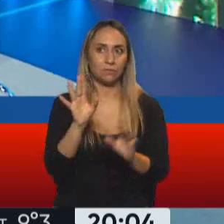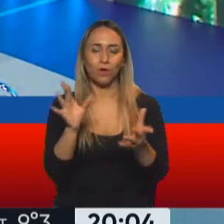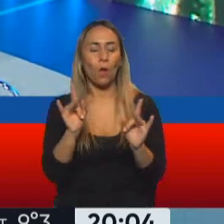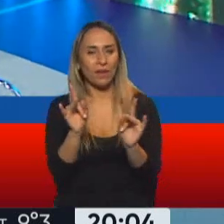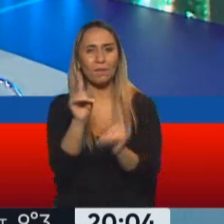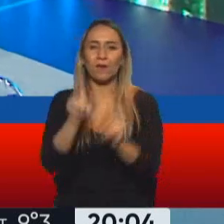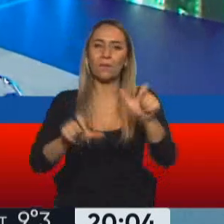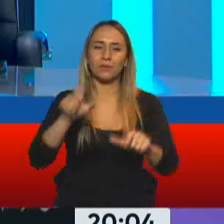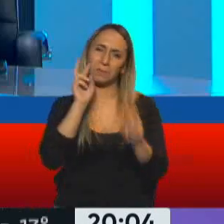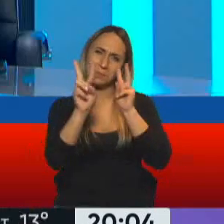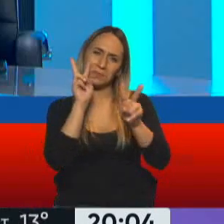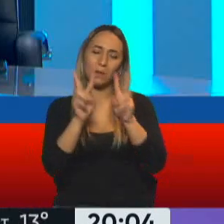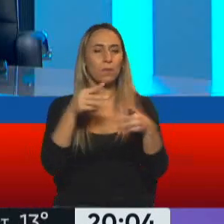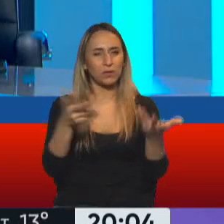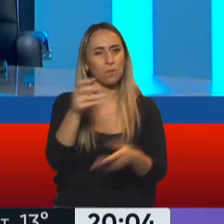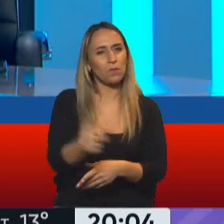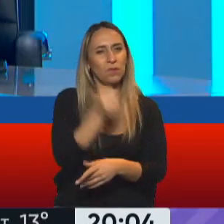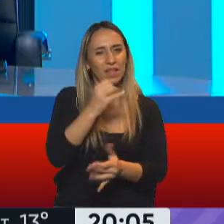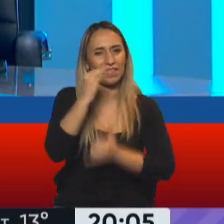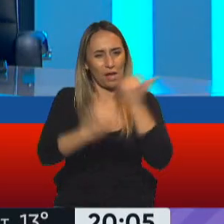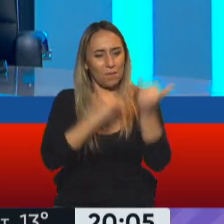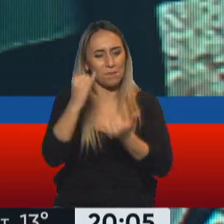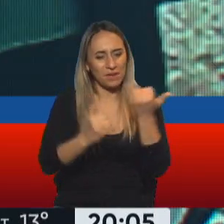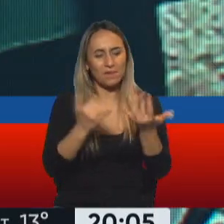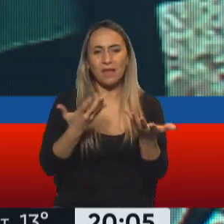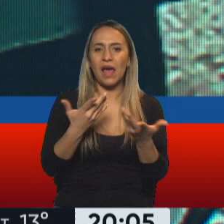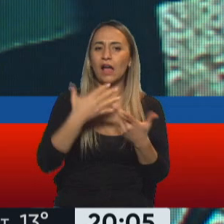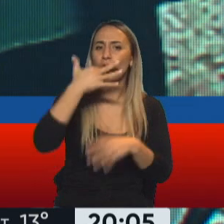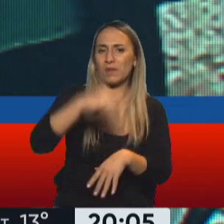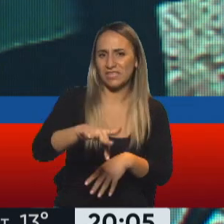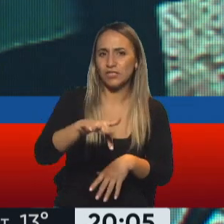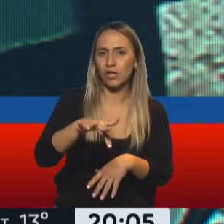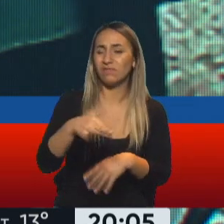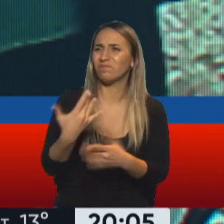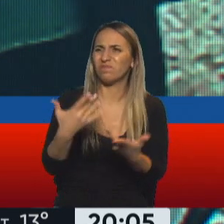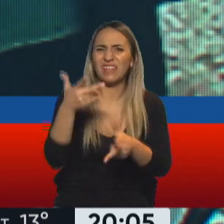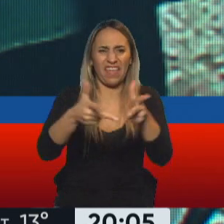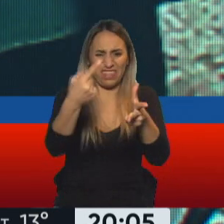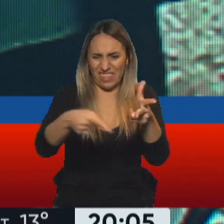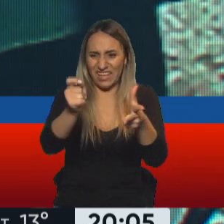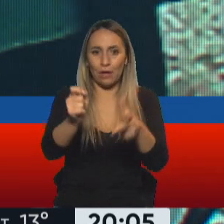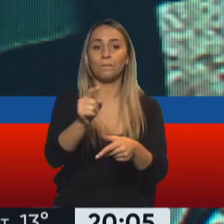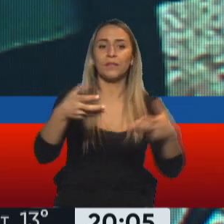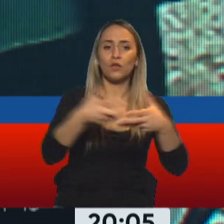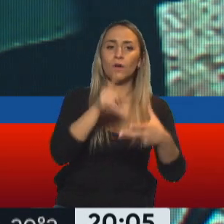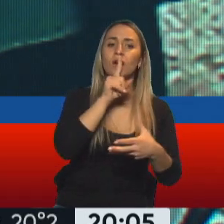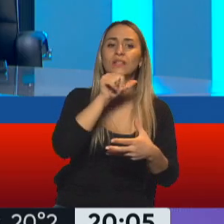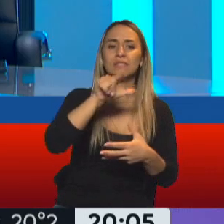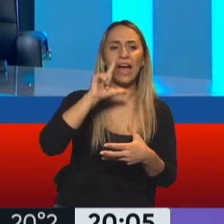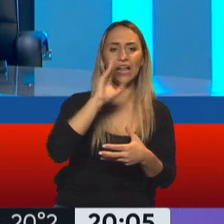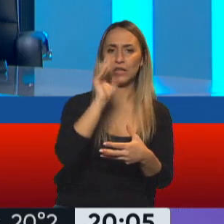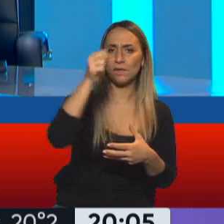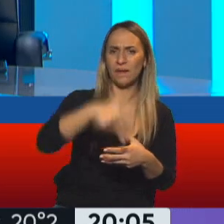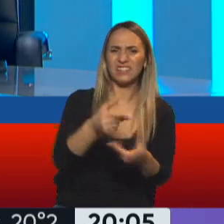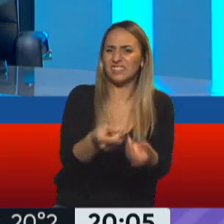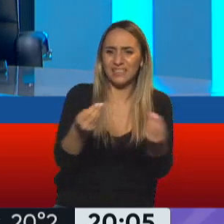que nos están viendo en sus casas. Por eso es importante poner elementos para entender. Claro, Ayelen, un poquito de contexto para entender. ¿De qué hablamos cuando hablamos de los talibanes? ¿Y por qué es grave? ¿Por qué es,